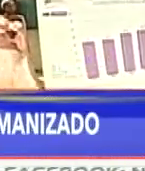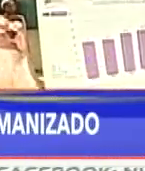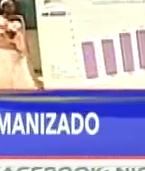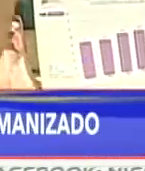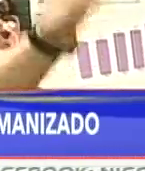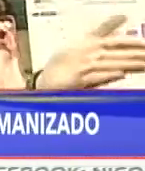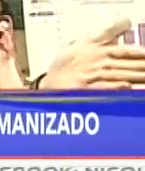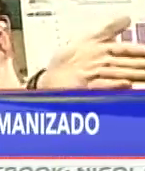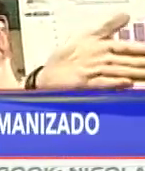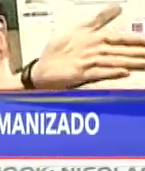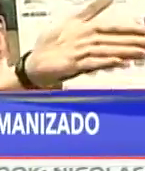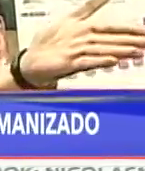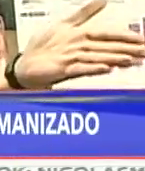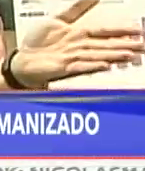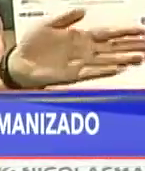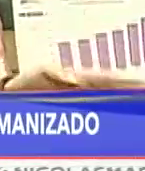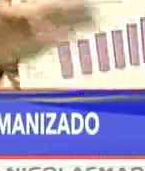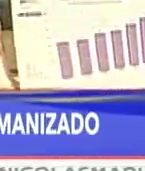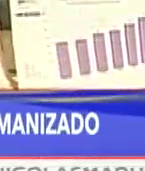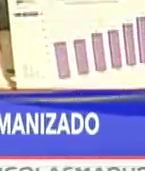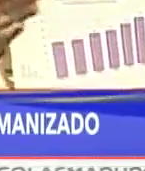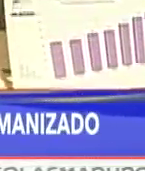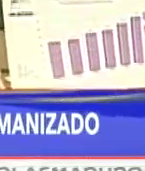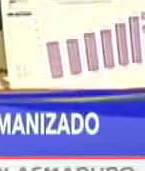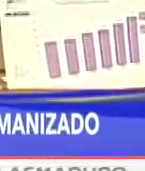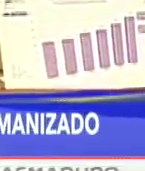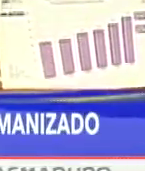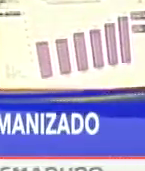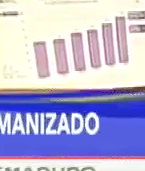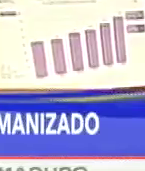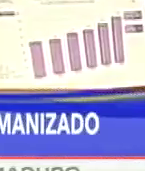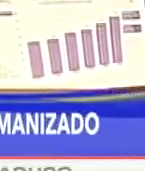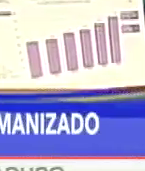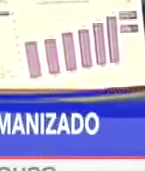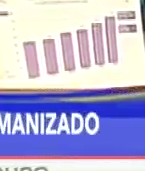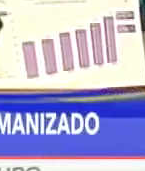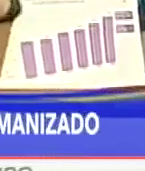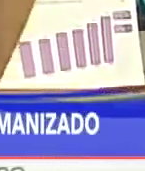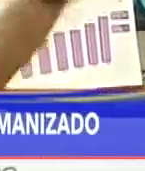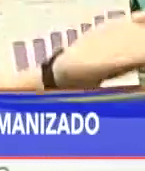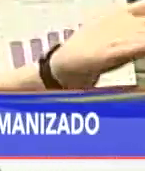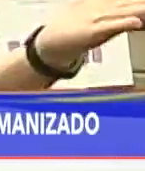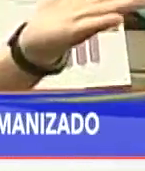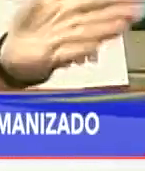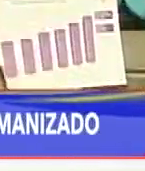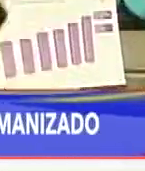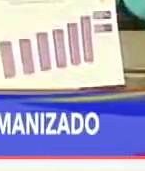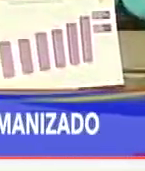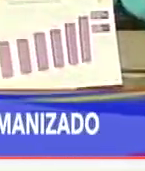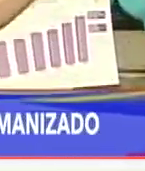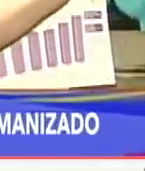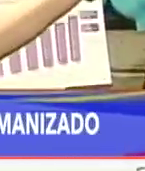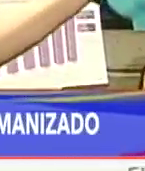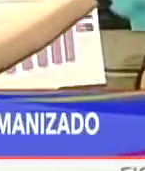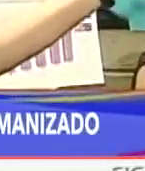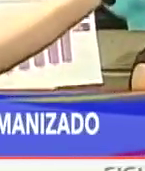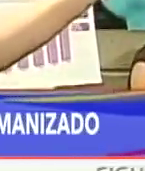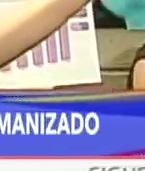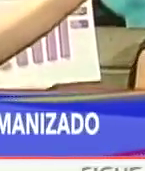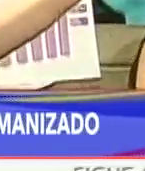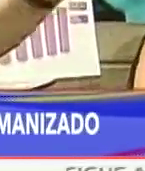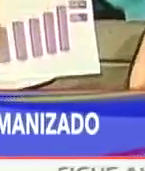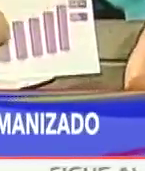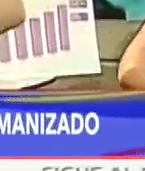humanizado y defensor y protector de la lactancia materna. ¿Por qué? Porque los bonos que usted otorga y que otorga el Ejecutivo Nacional a través del carné